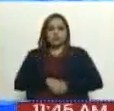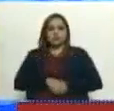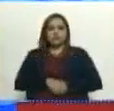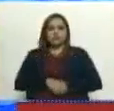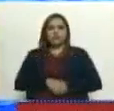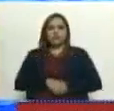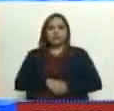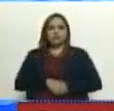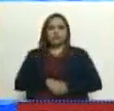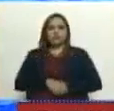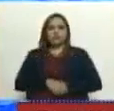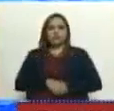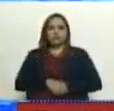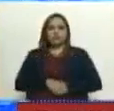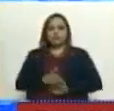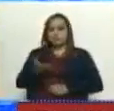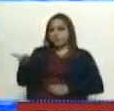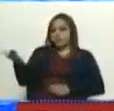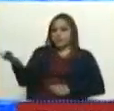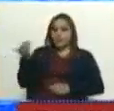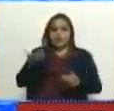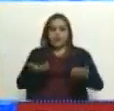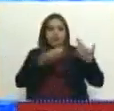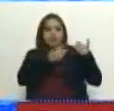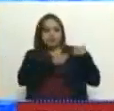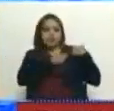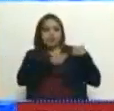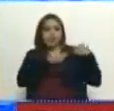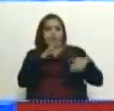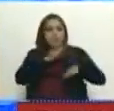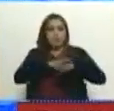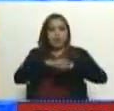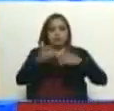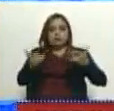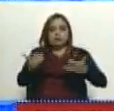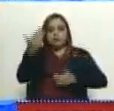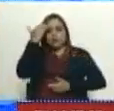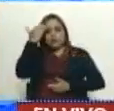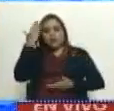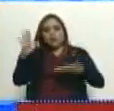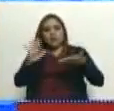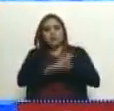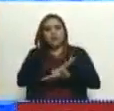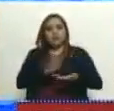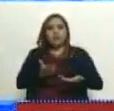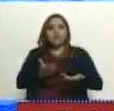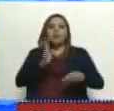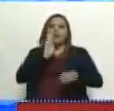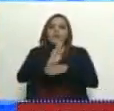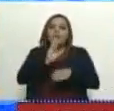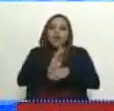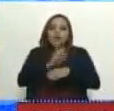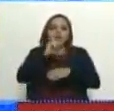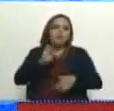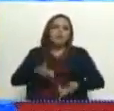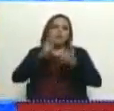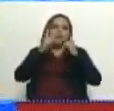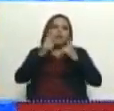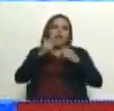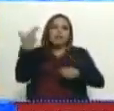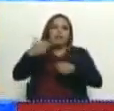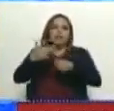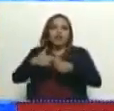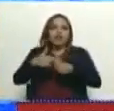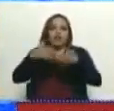Todo lo que tiene que ver con lo que ya sabemos de la prevención de derrames y residuos